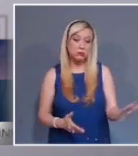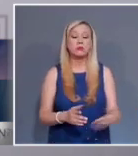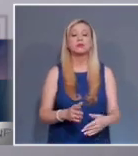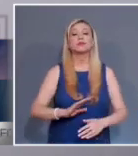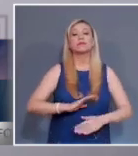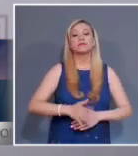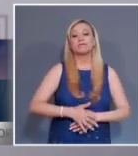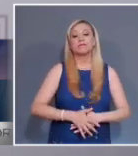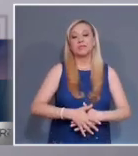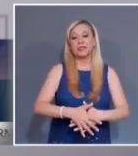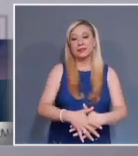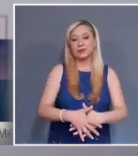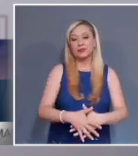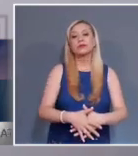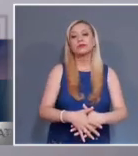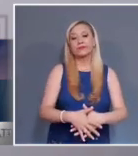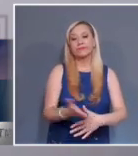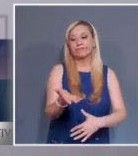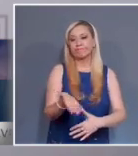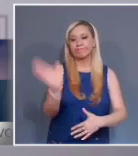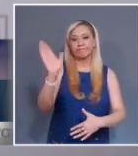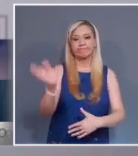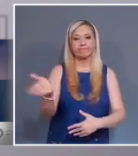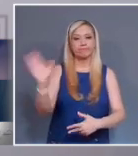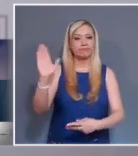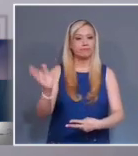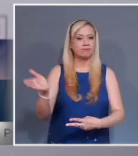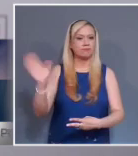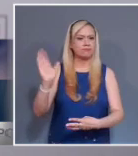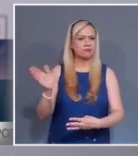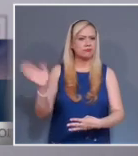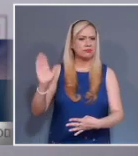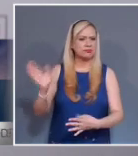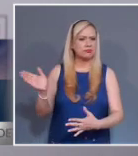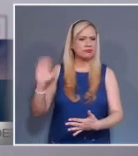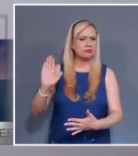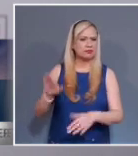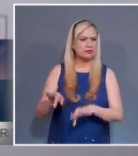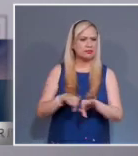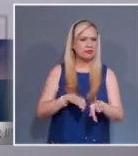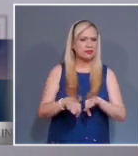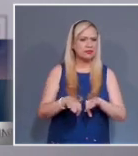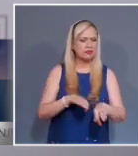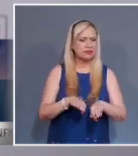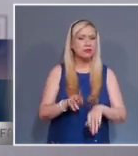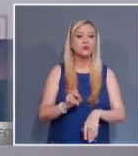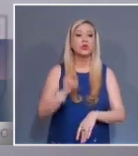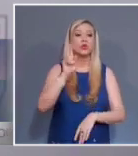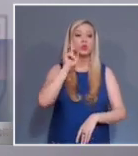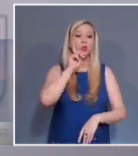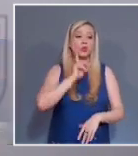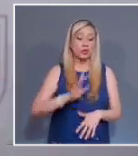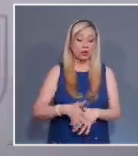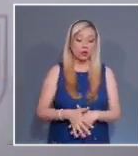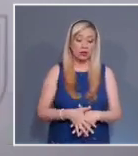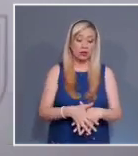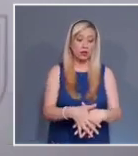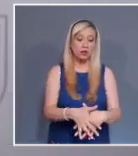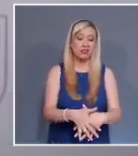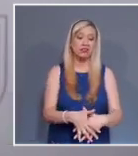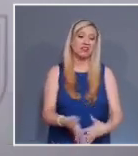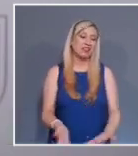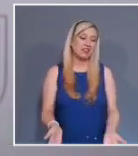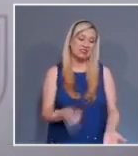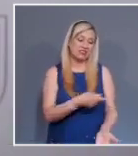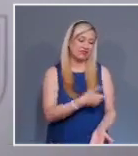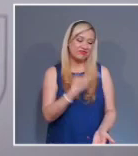exclusivamente, y que también tiene que ver con esta idea de que las mujeres que somos madres, pues no funcionamos,